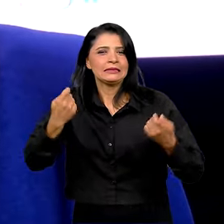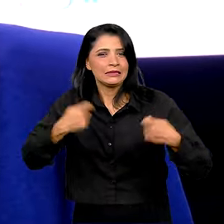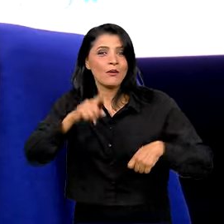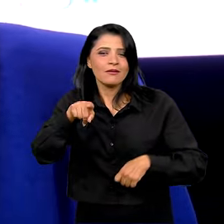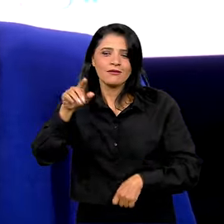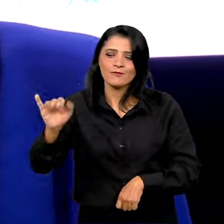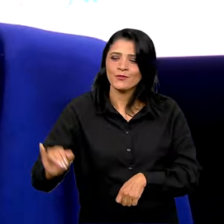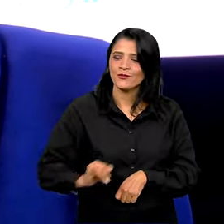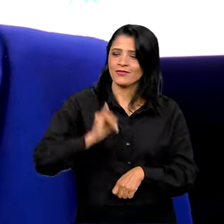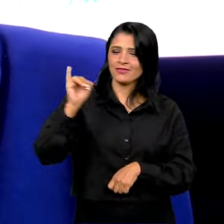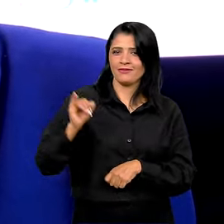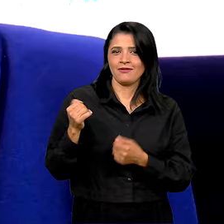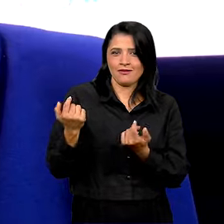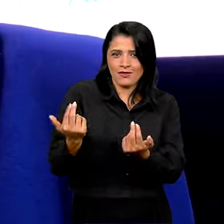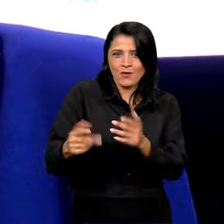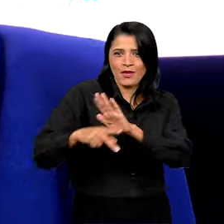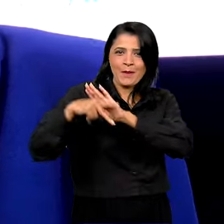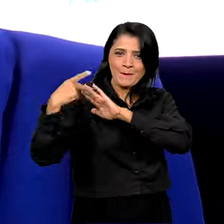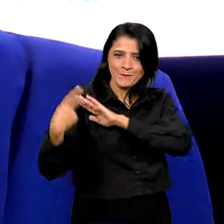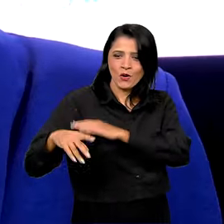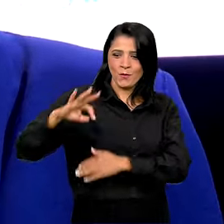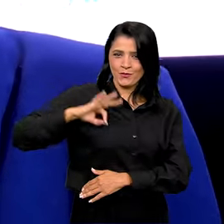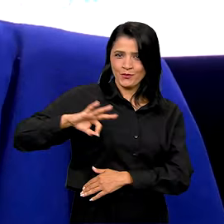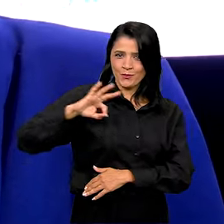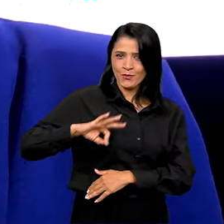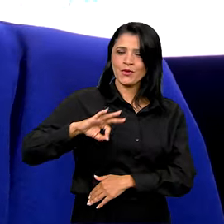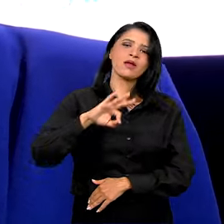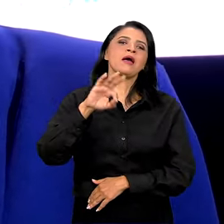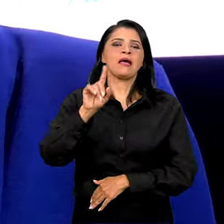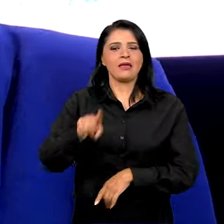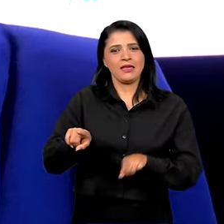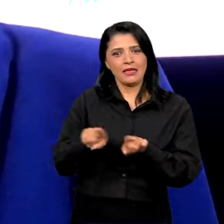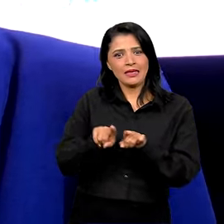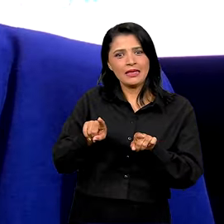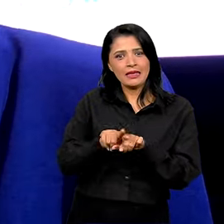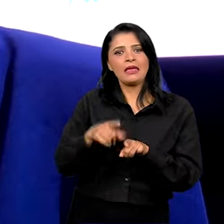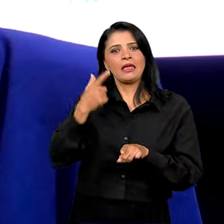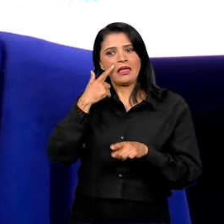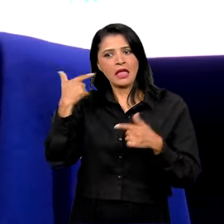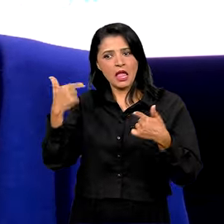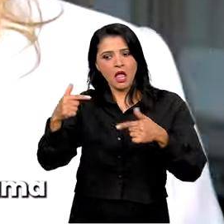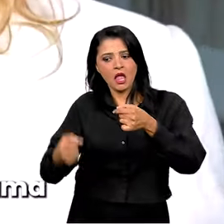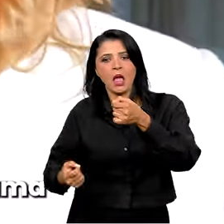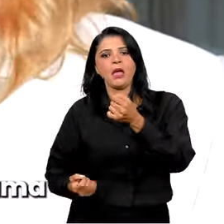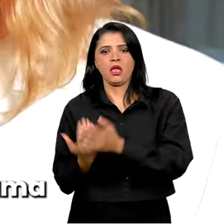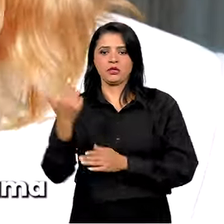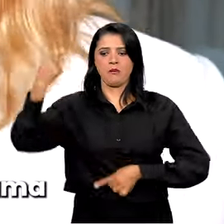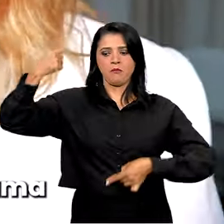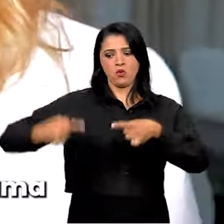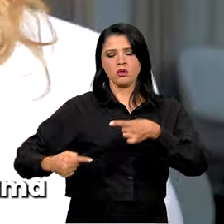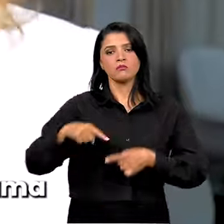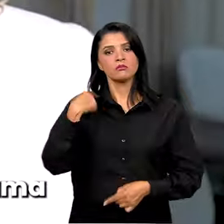Entonces es fundamental que esto conforme parte de la agenda pública Y de Los agentes de decisión